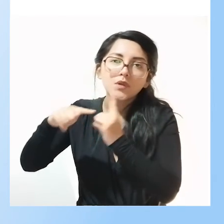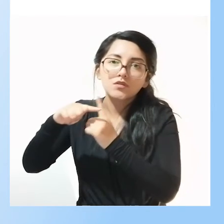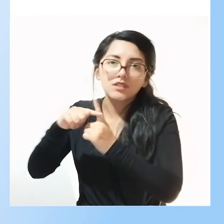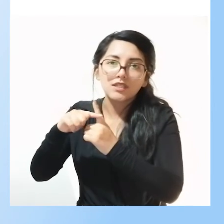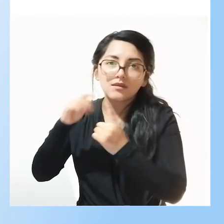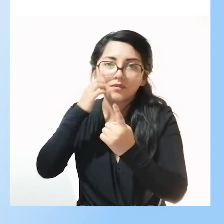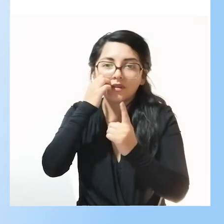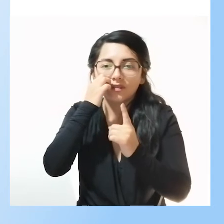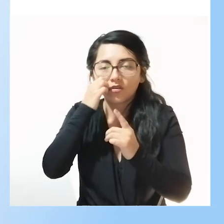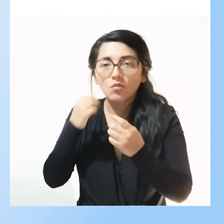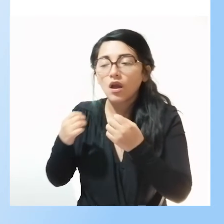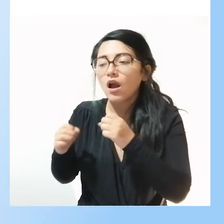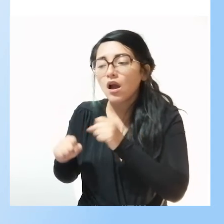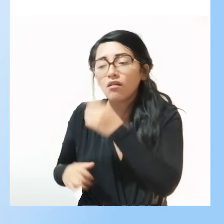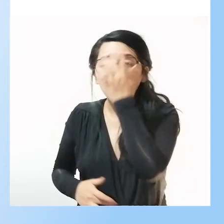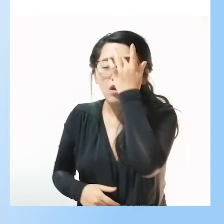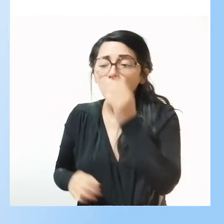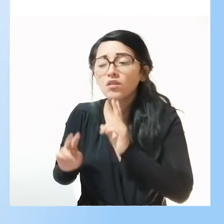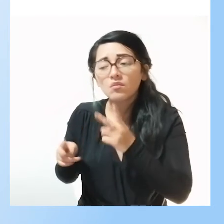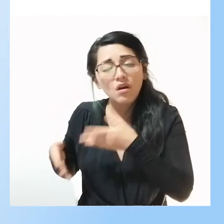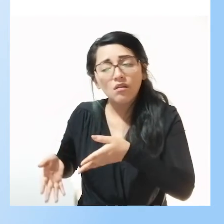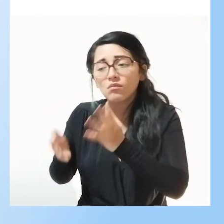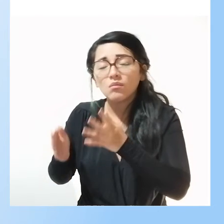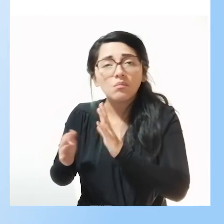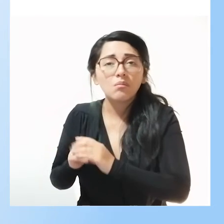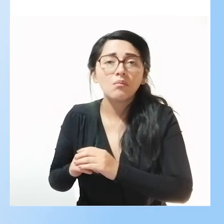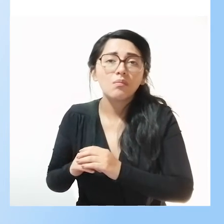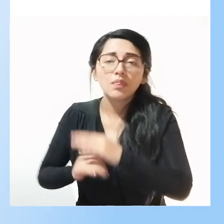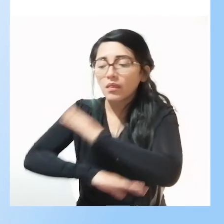ser excesivamente permisivos. Entonces, hay